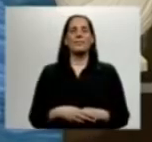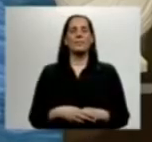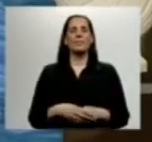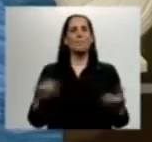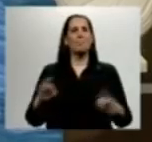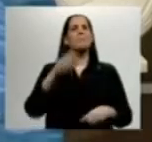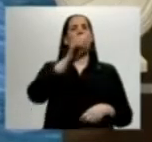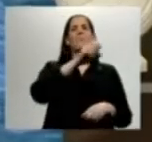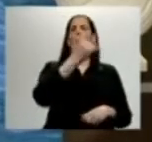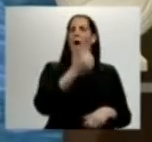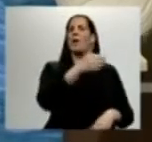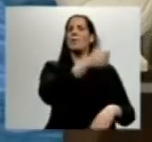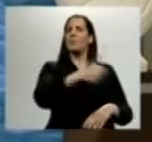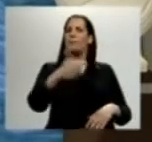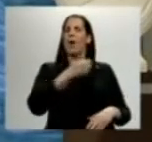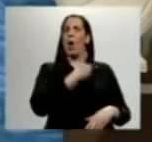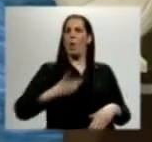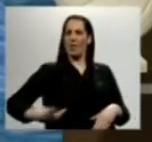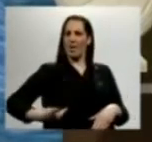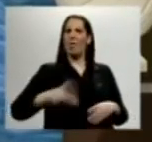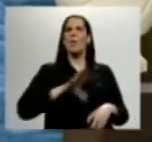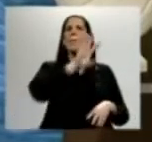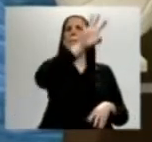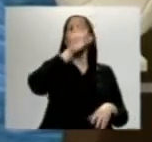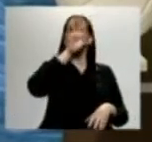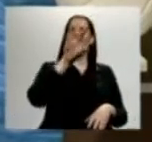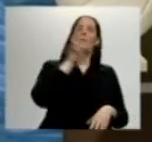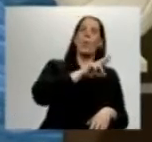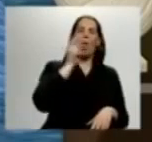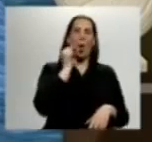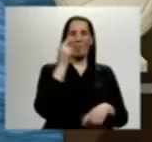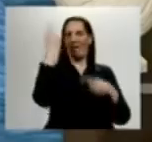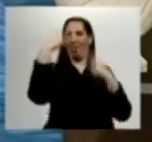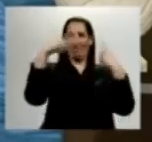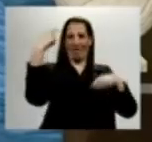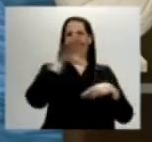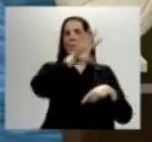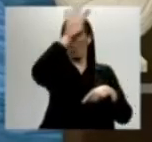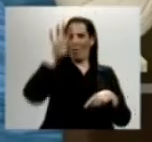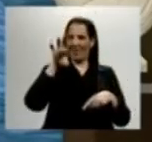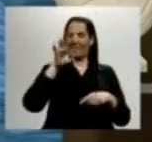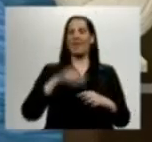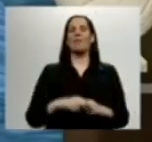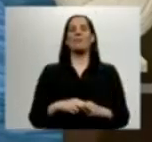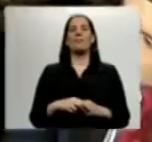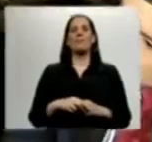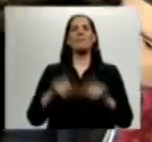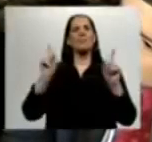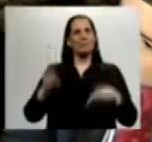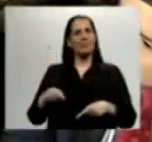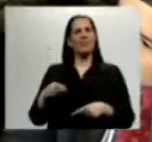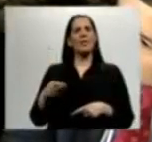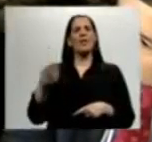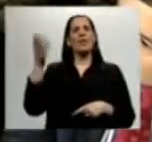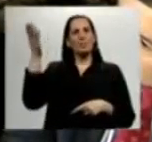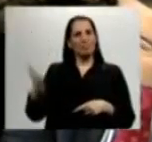Señores gobernadores de las distintas y gobernadoras de las distintas provincias argentinas, señor nuncio